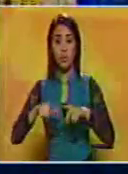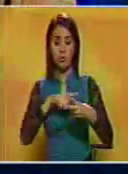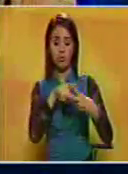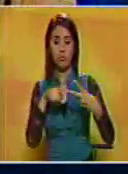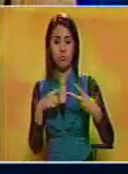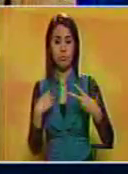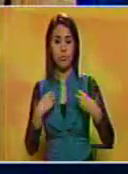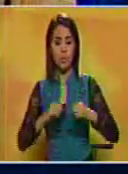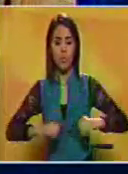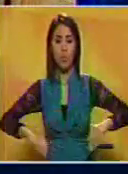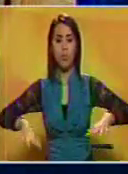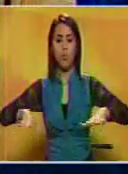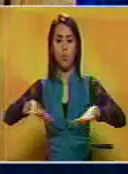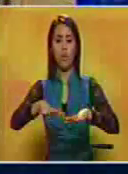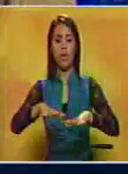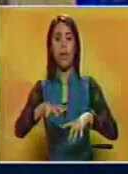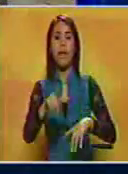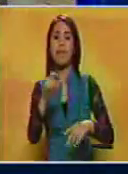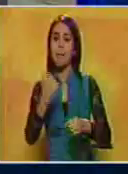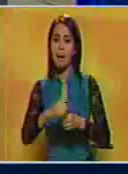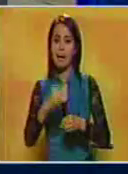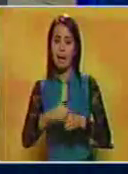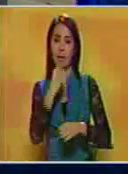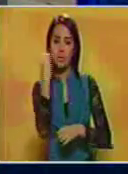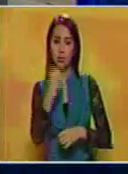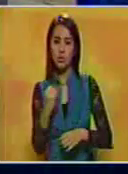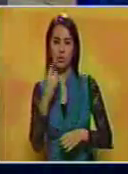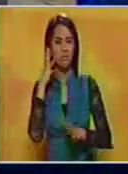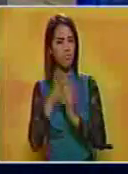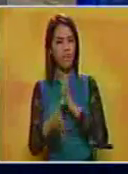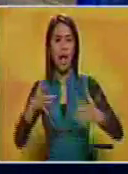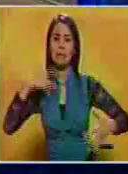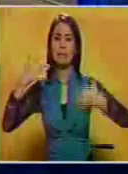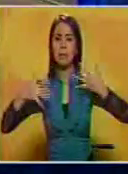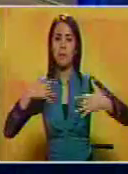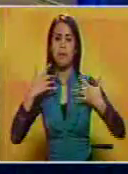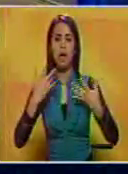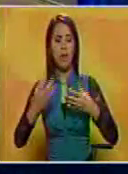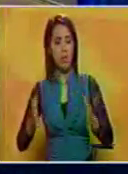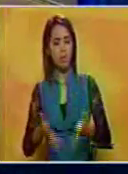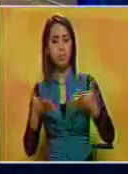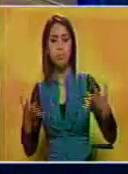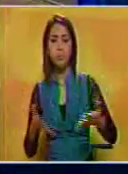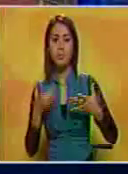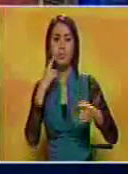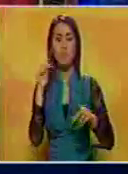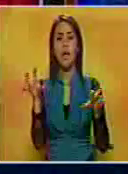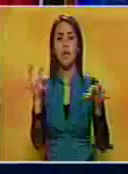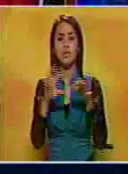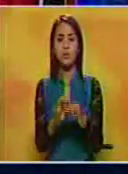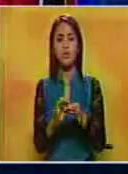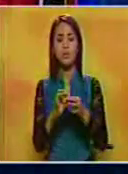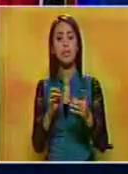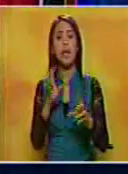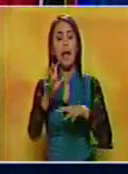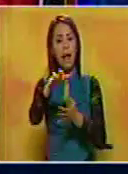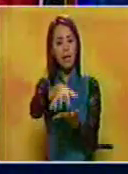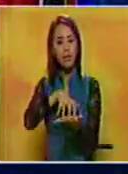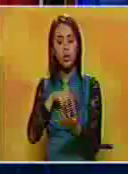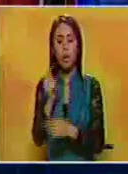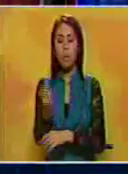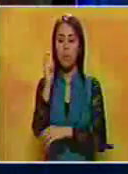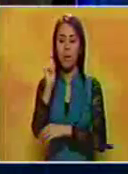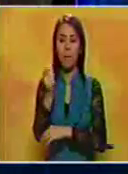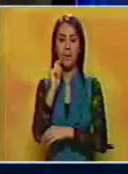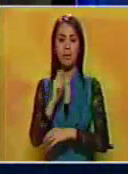se desplegaron al sur del lago de maracaibo estado zulia para llevar a cabo actividades socioproductivas asociadas a la agricultura pesca la industria